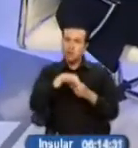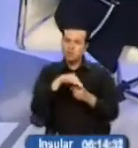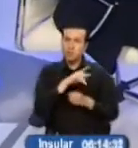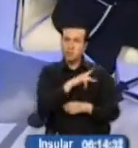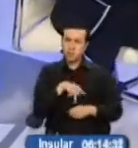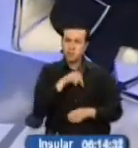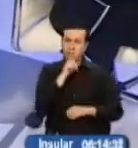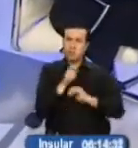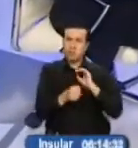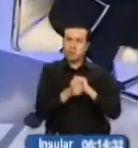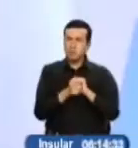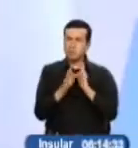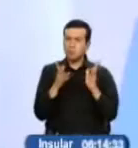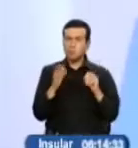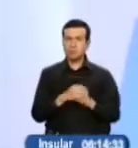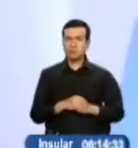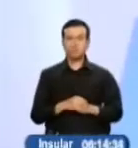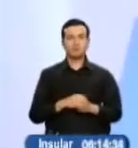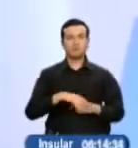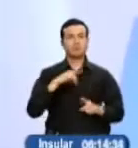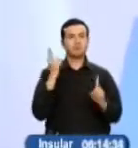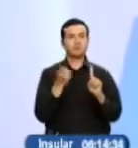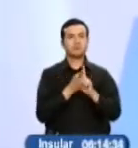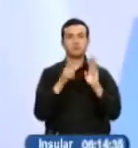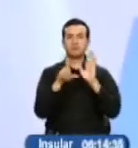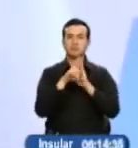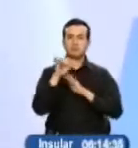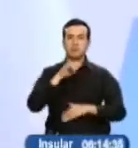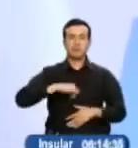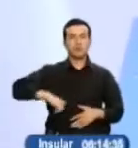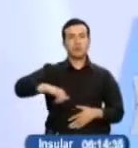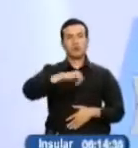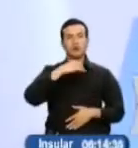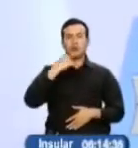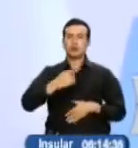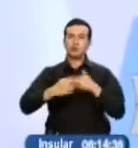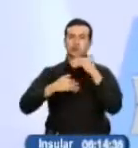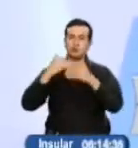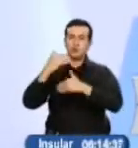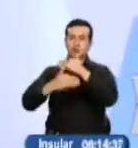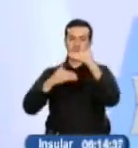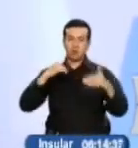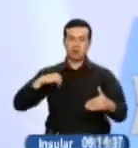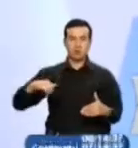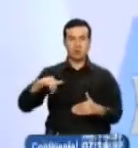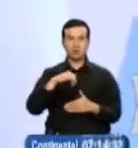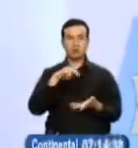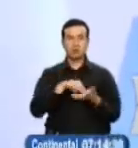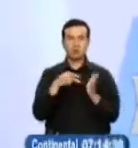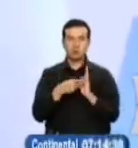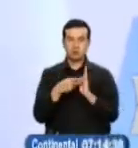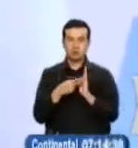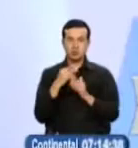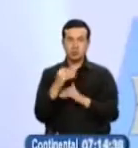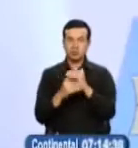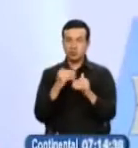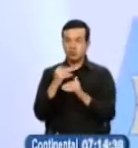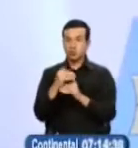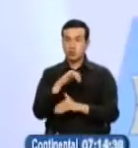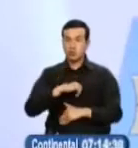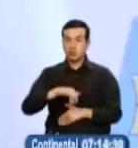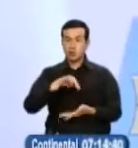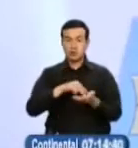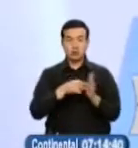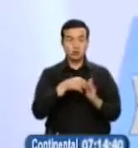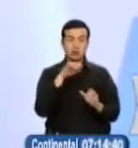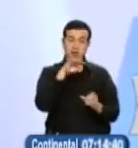es secreto. Mire, Carlos, primero el Código de la Democracia establece procedimientos democráticos. No necesariamente el proceso democrático tiene que